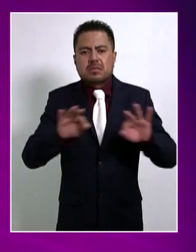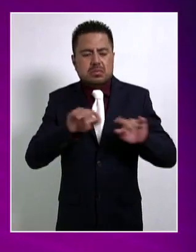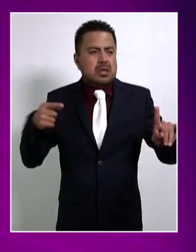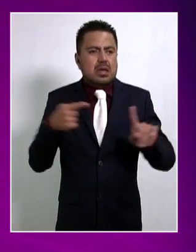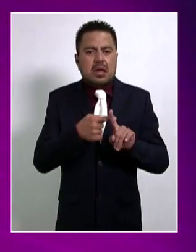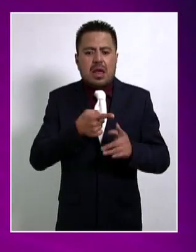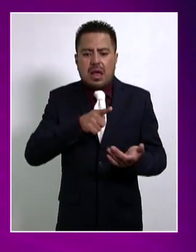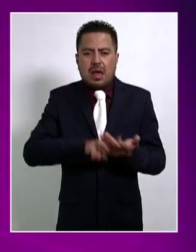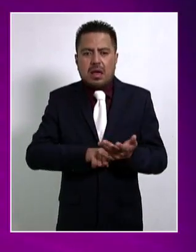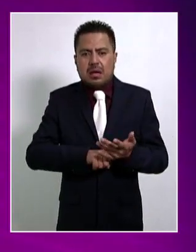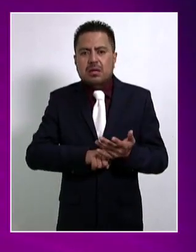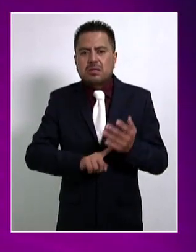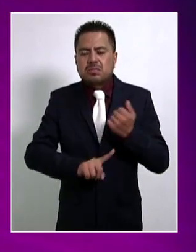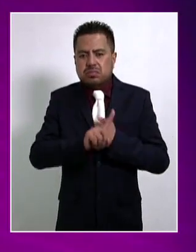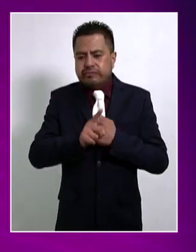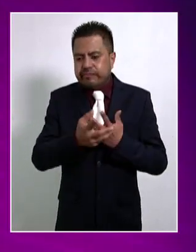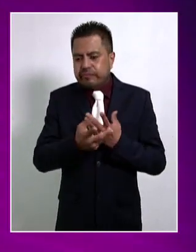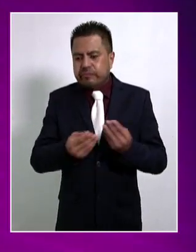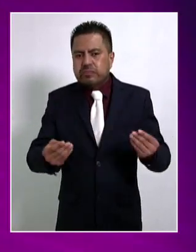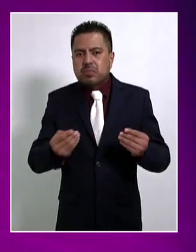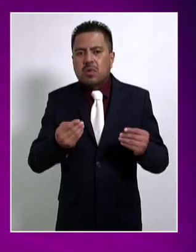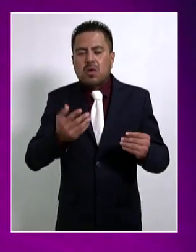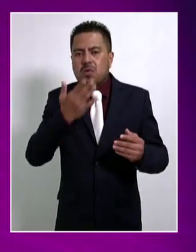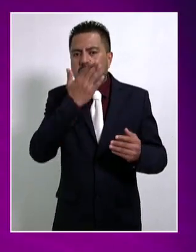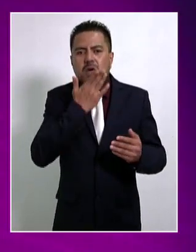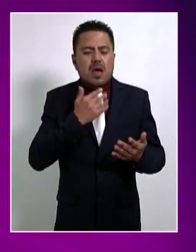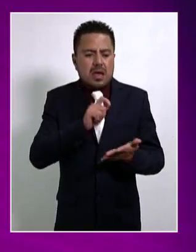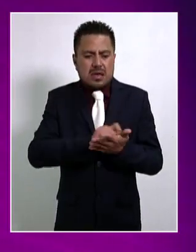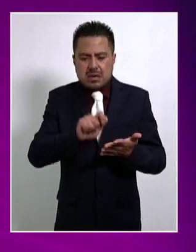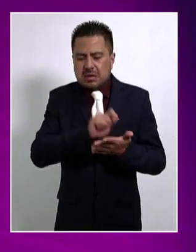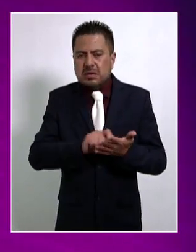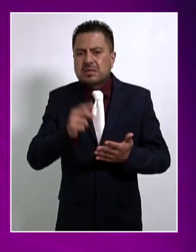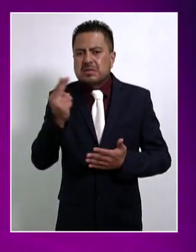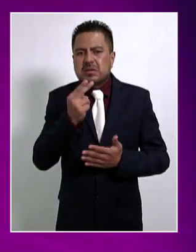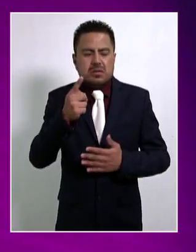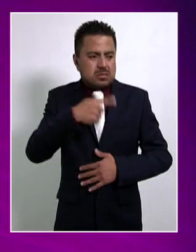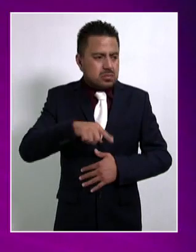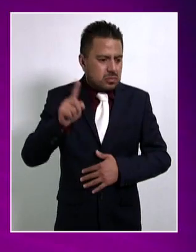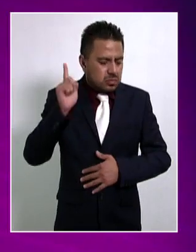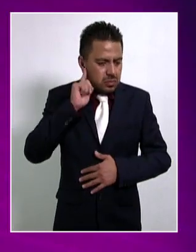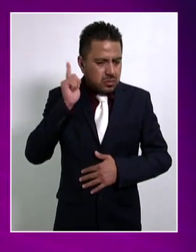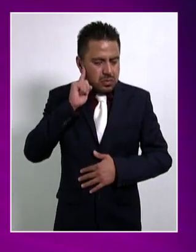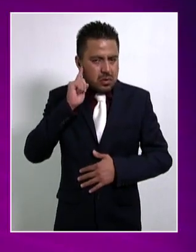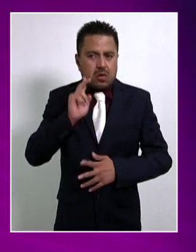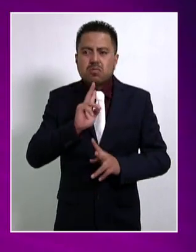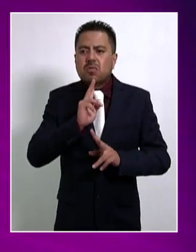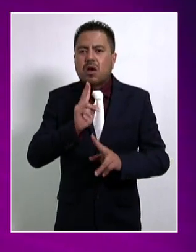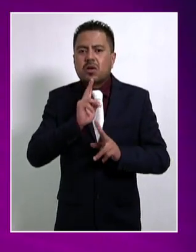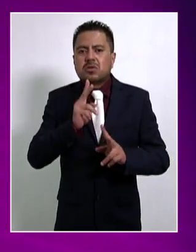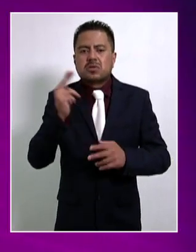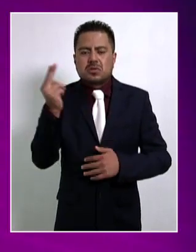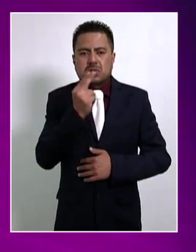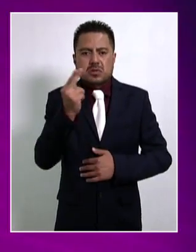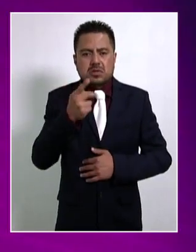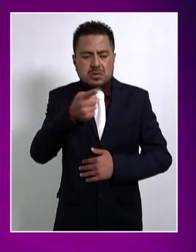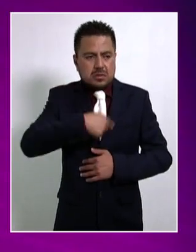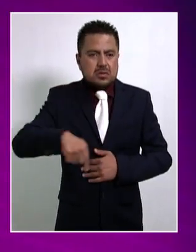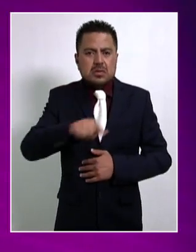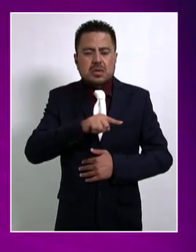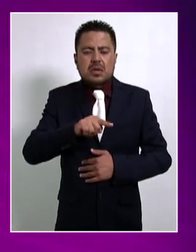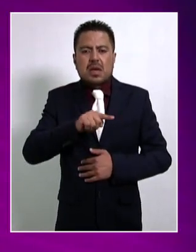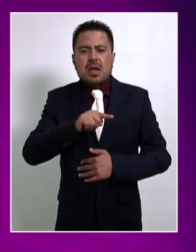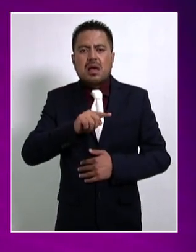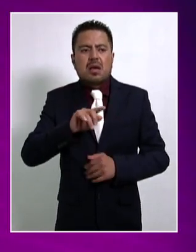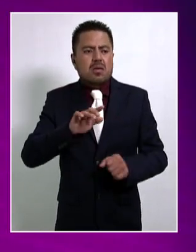retos dentro de los obstáculos. Entonces, no hay recetas, necesitamos escuchar las voces, necesitamos que también las voces